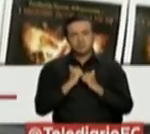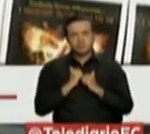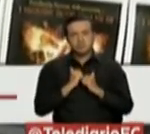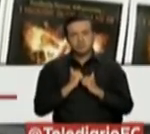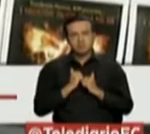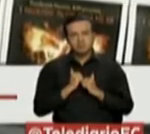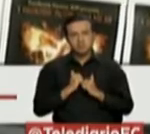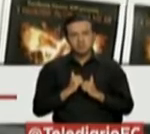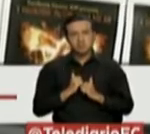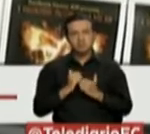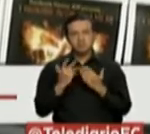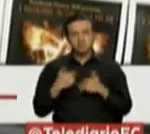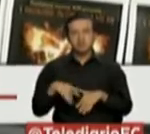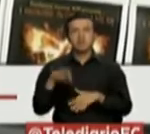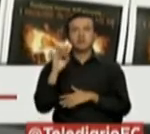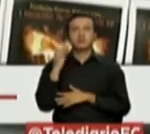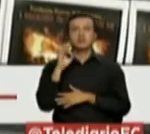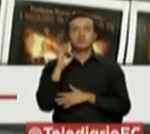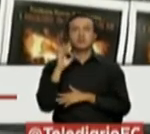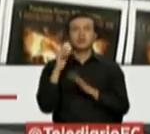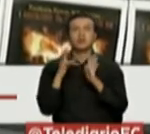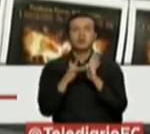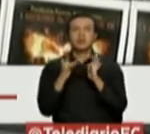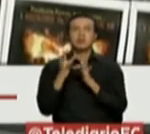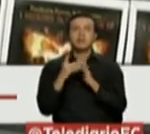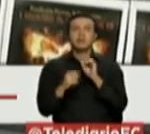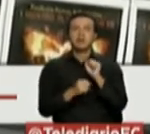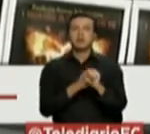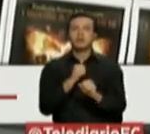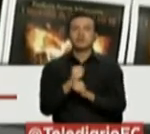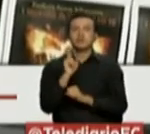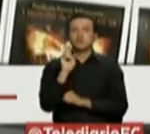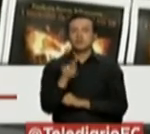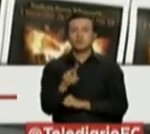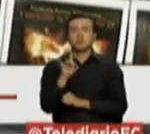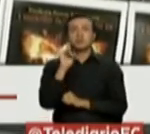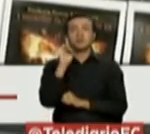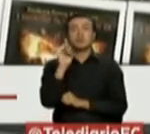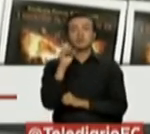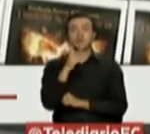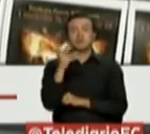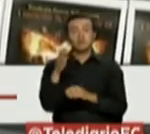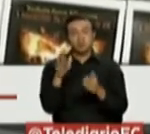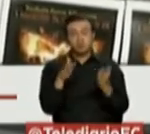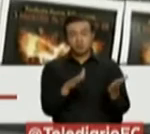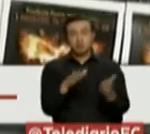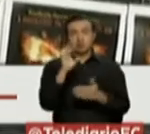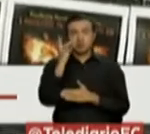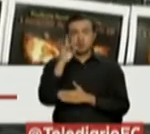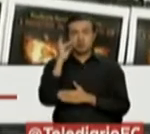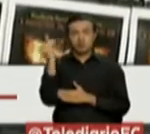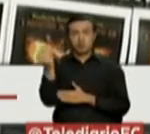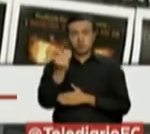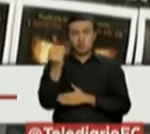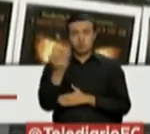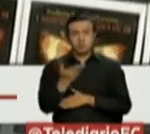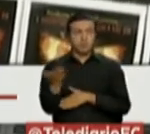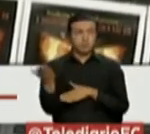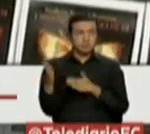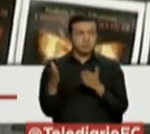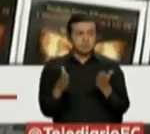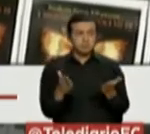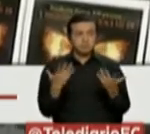se produjo el 19 de abril del año 2008, en donde fallecieron 18 jóvenes